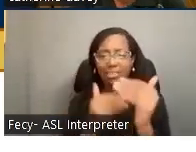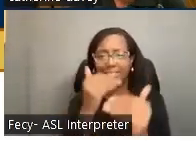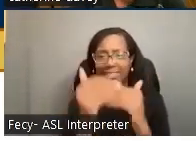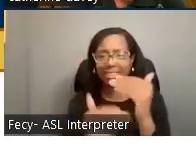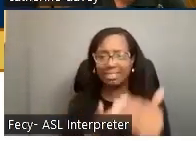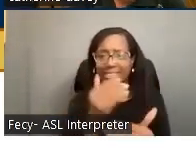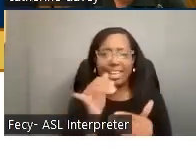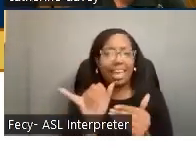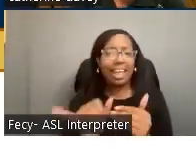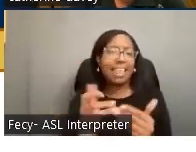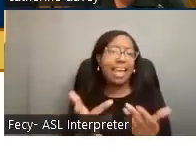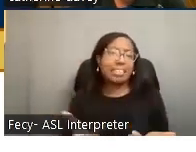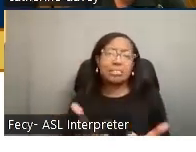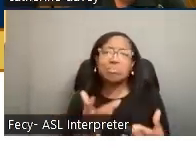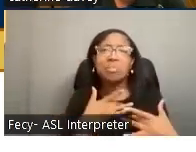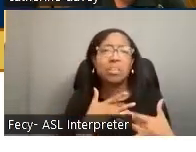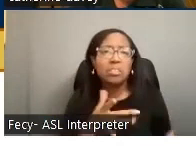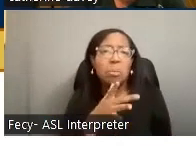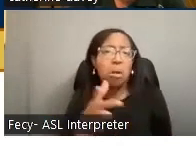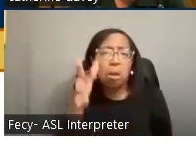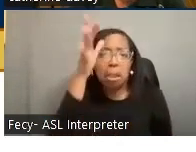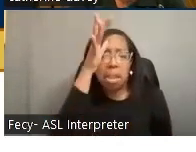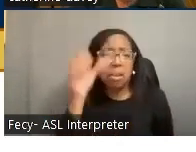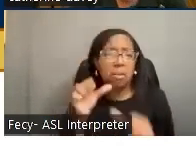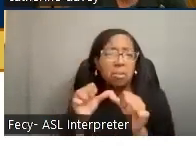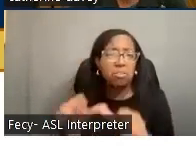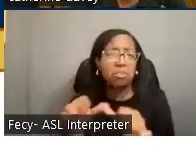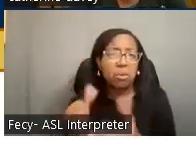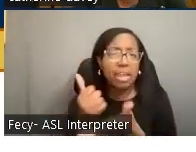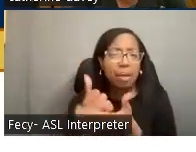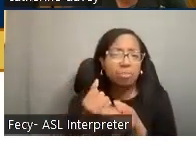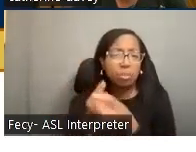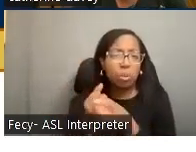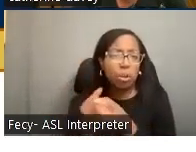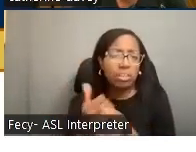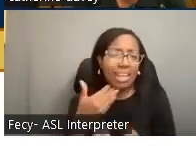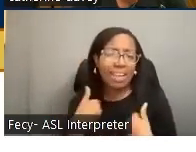este proceso y usualmente es la mamá y el papá que